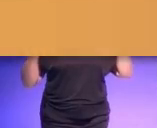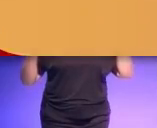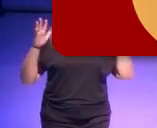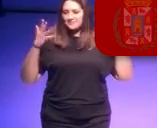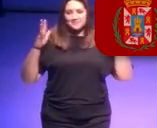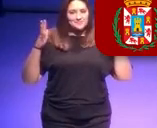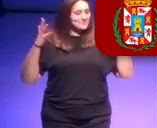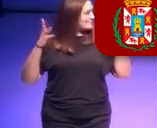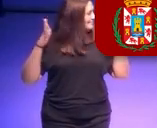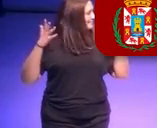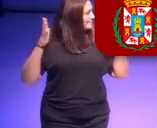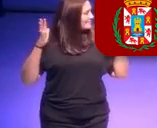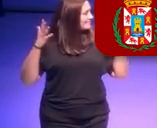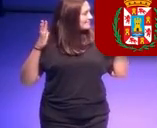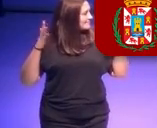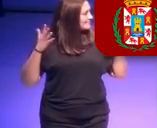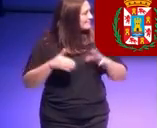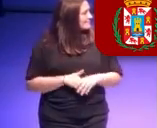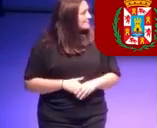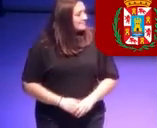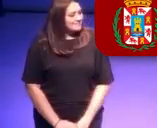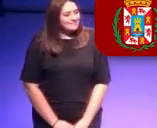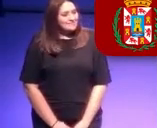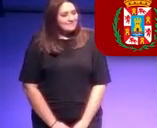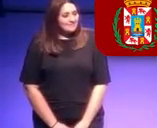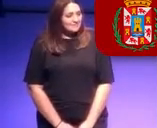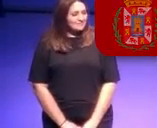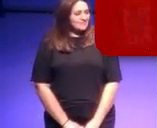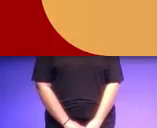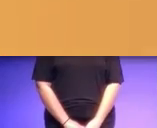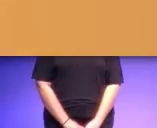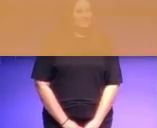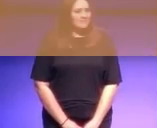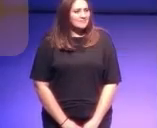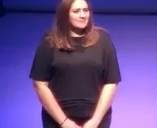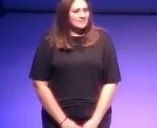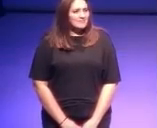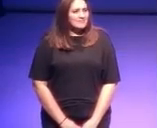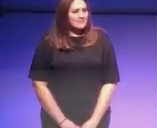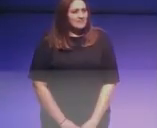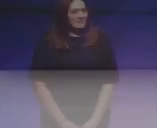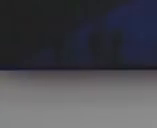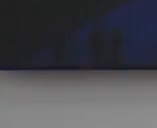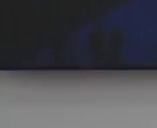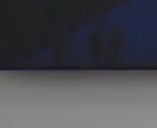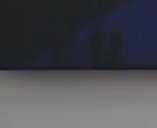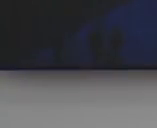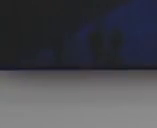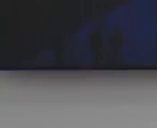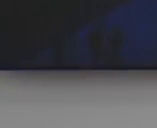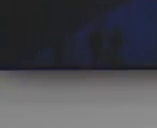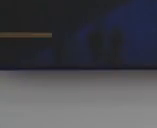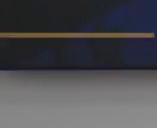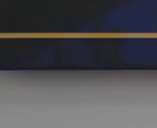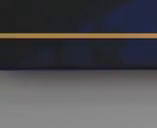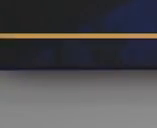la mejor noticia del día tiene el nombre del bailarín cartagenero José Carlos Martínez al que otorgamos el premio de la cultura la primera edición celebrada el pasado